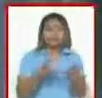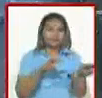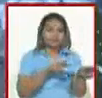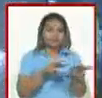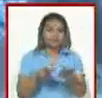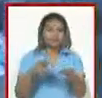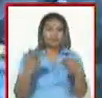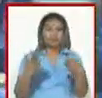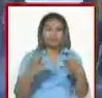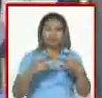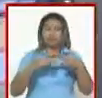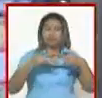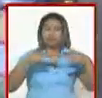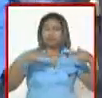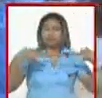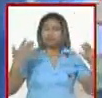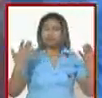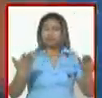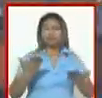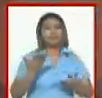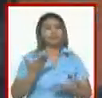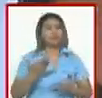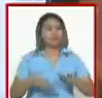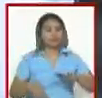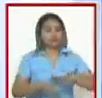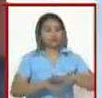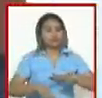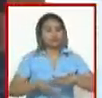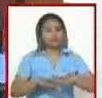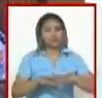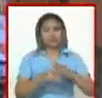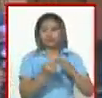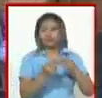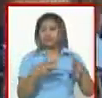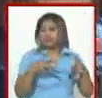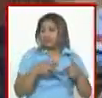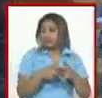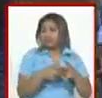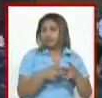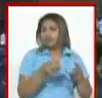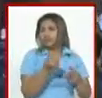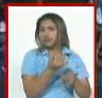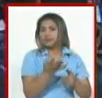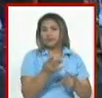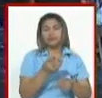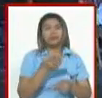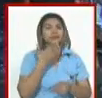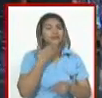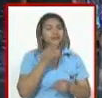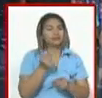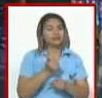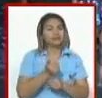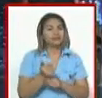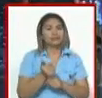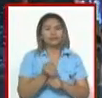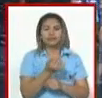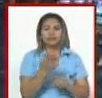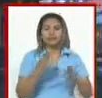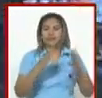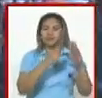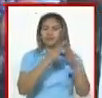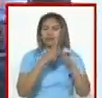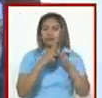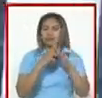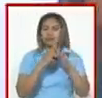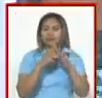observar que hay cables que están prácticamente abajo y hay algunos conectores que están dañados gran parte de la estructura también